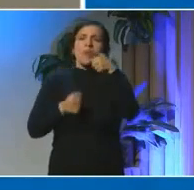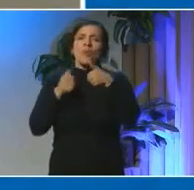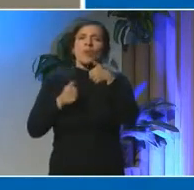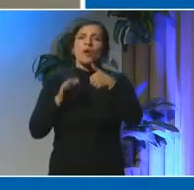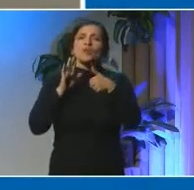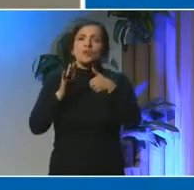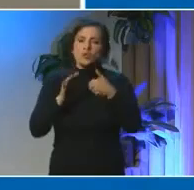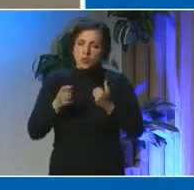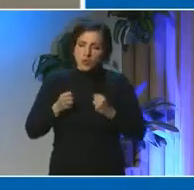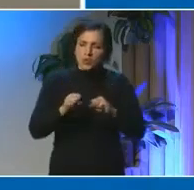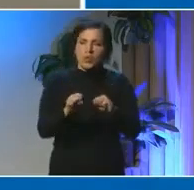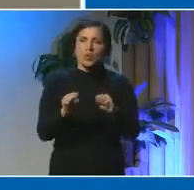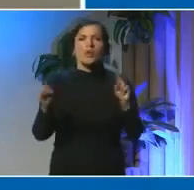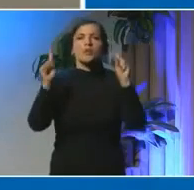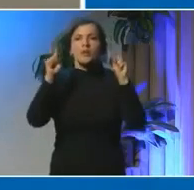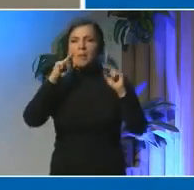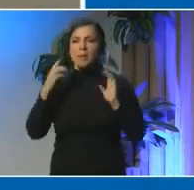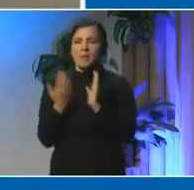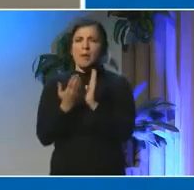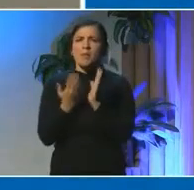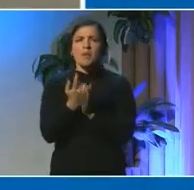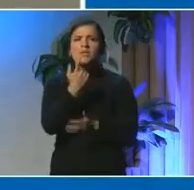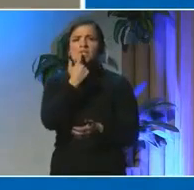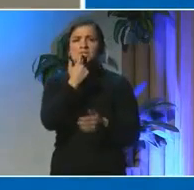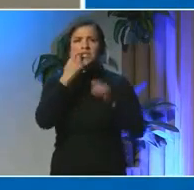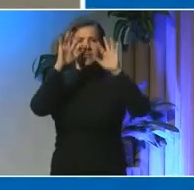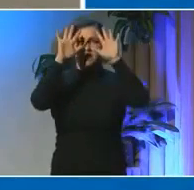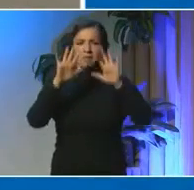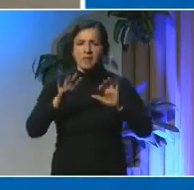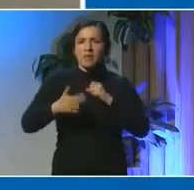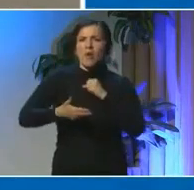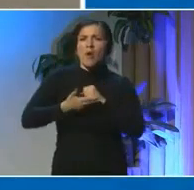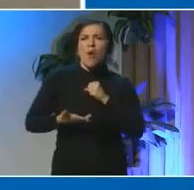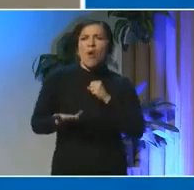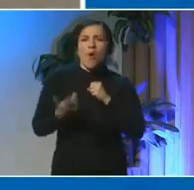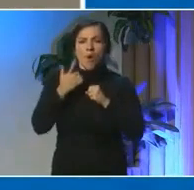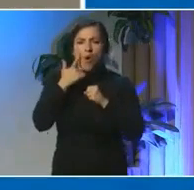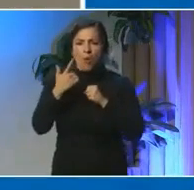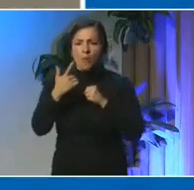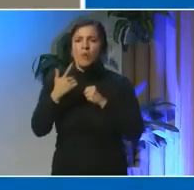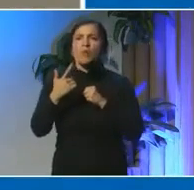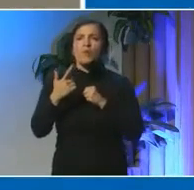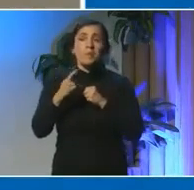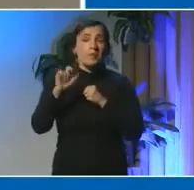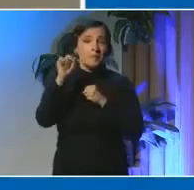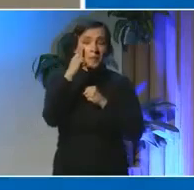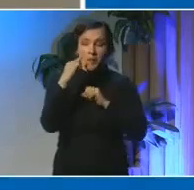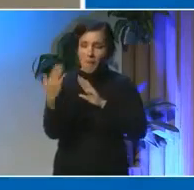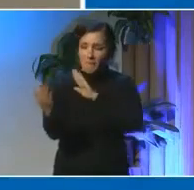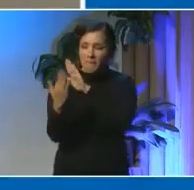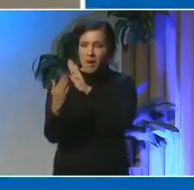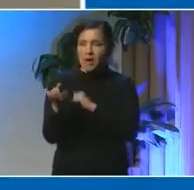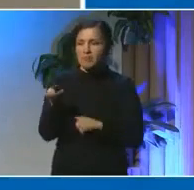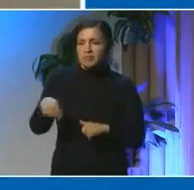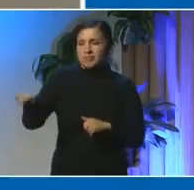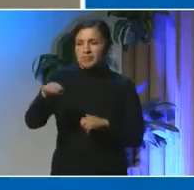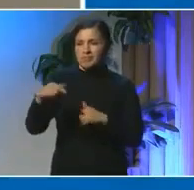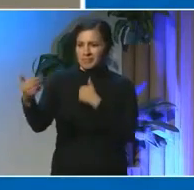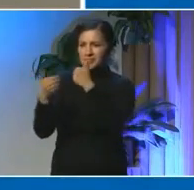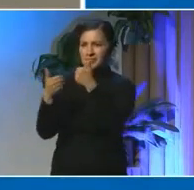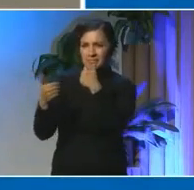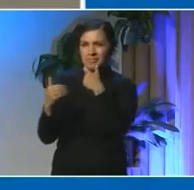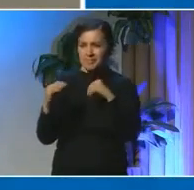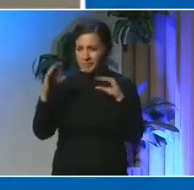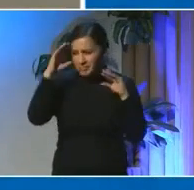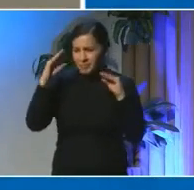educar también sobre Qué significa el vidrio y reciclar el vidrio llegando directamente al consumidor y llegando a quien para nosotros es un Aliado super importante que